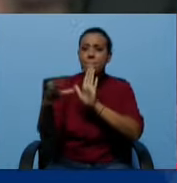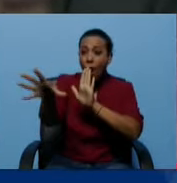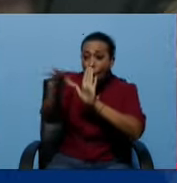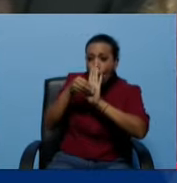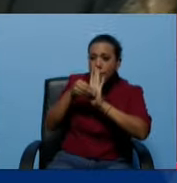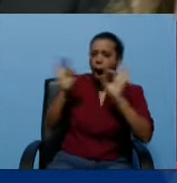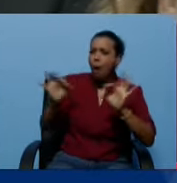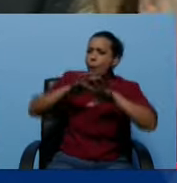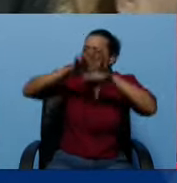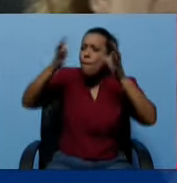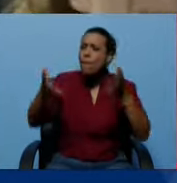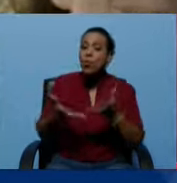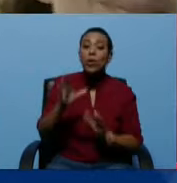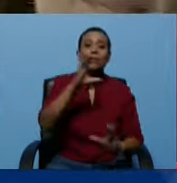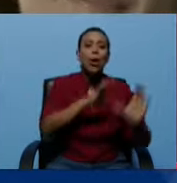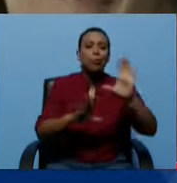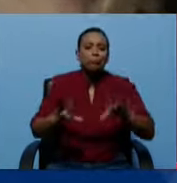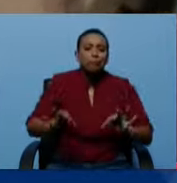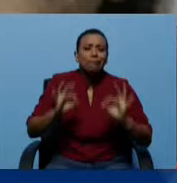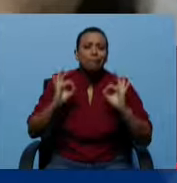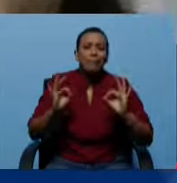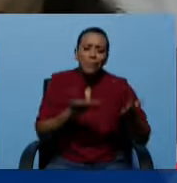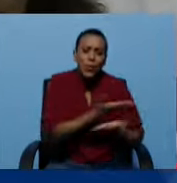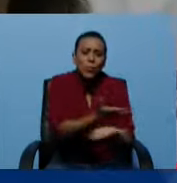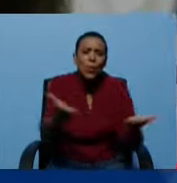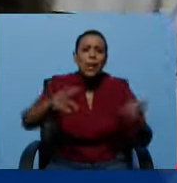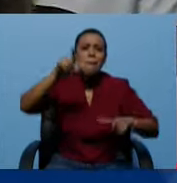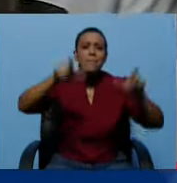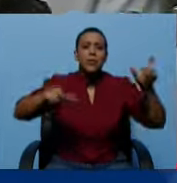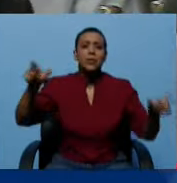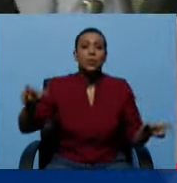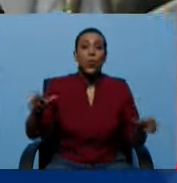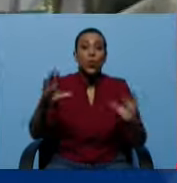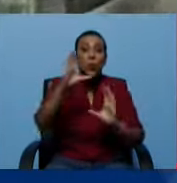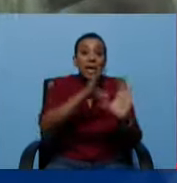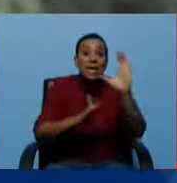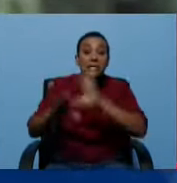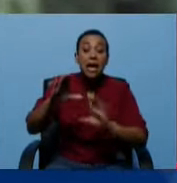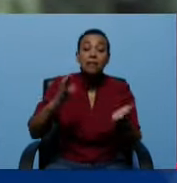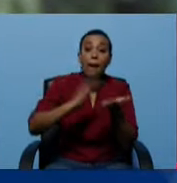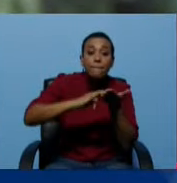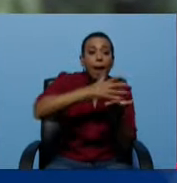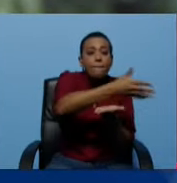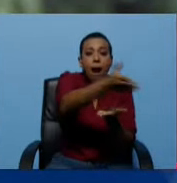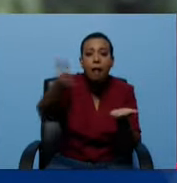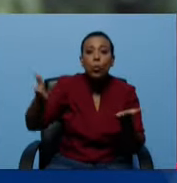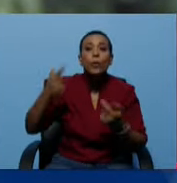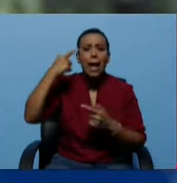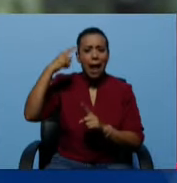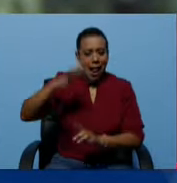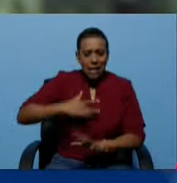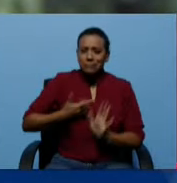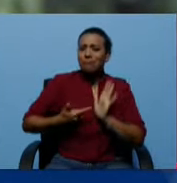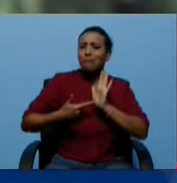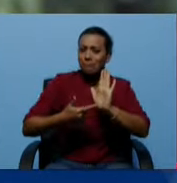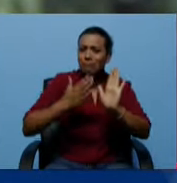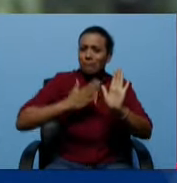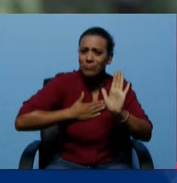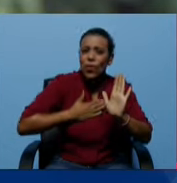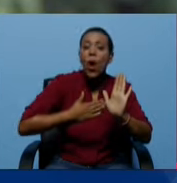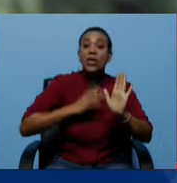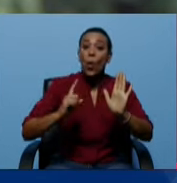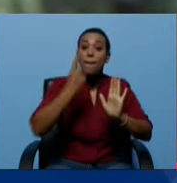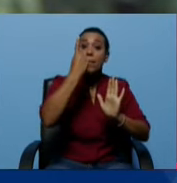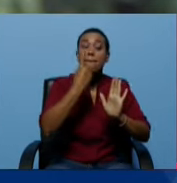en un mundo en donde la ciencia tiene que estar a la disposición de los pueblos, una ciencia para todas y para todos. Era lo que él presentaba ante su